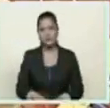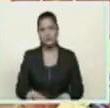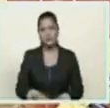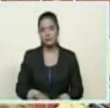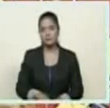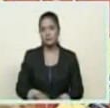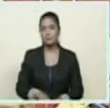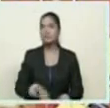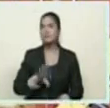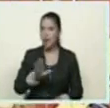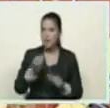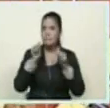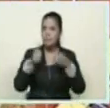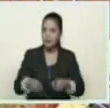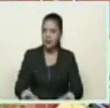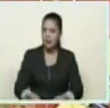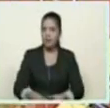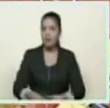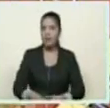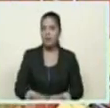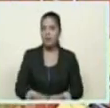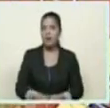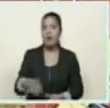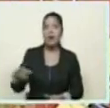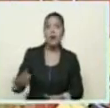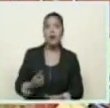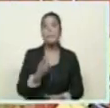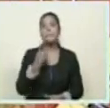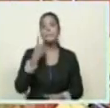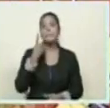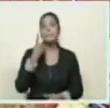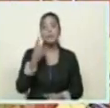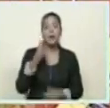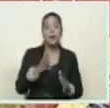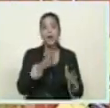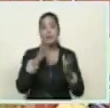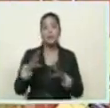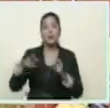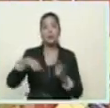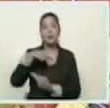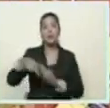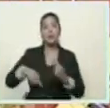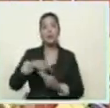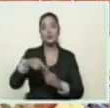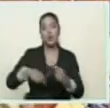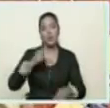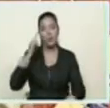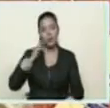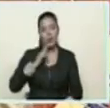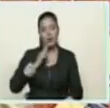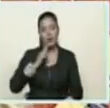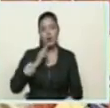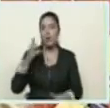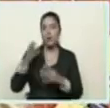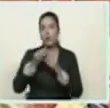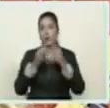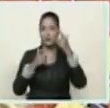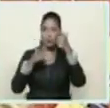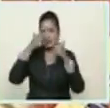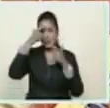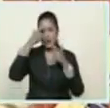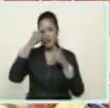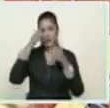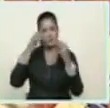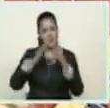así empezamos la primera grande etapa de la revolución bolivariana con el comandante hugo